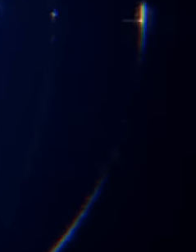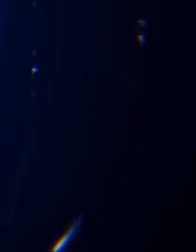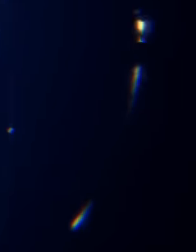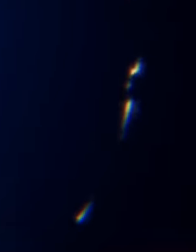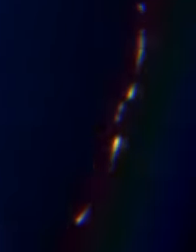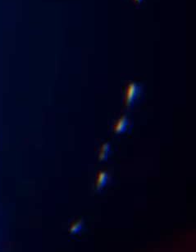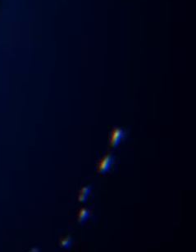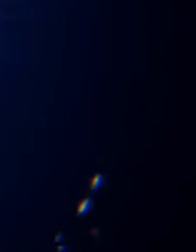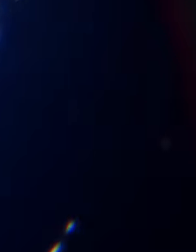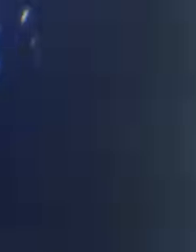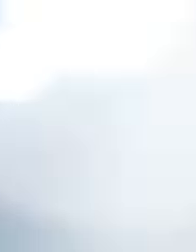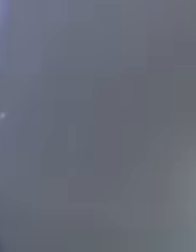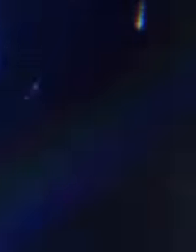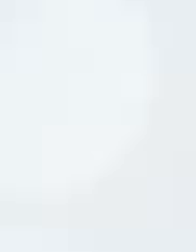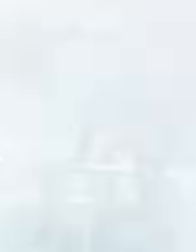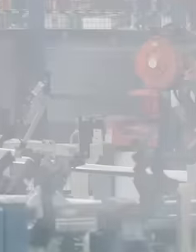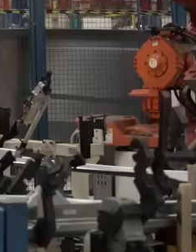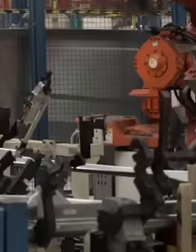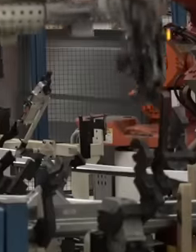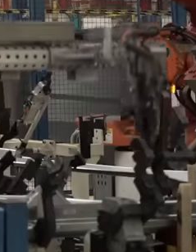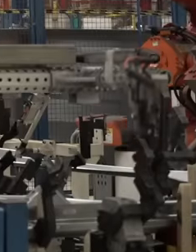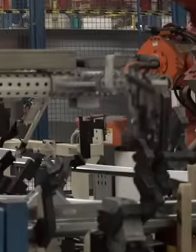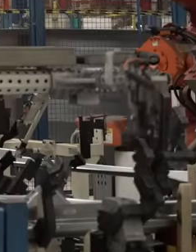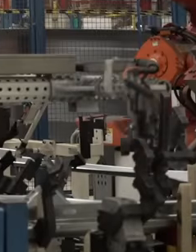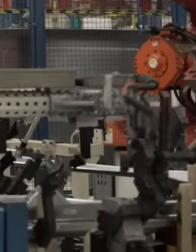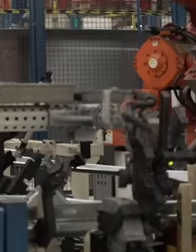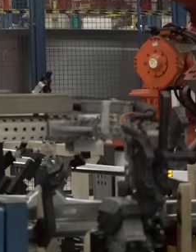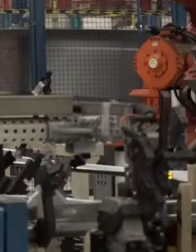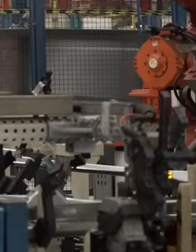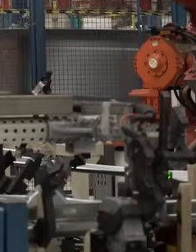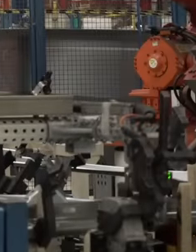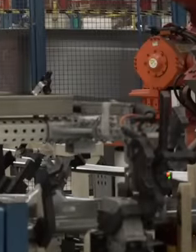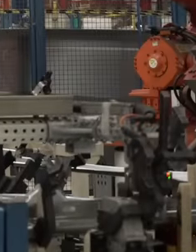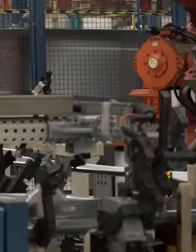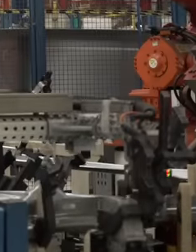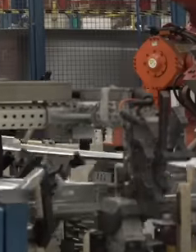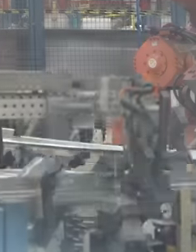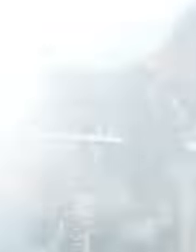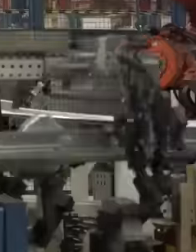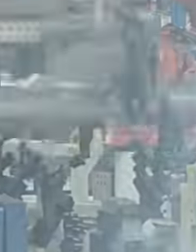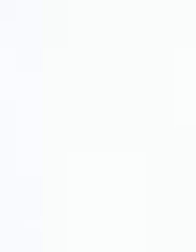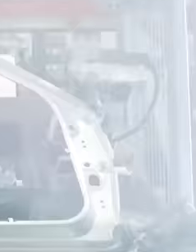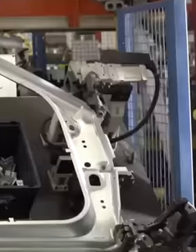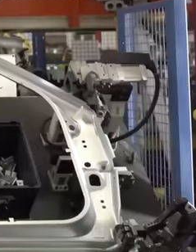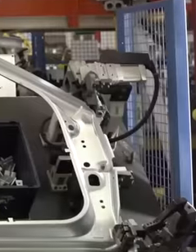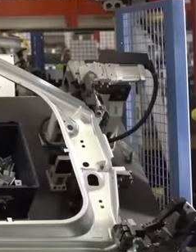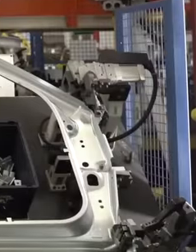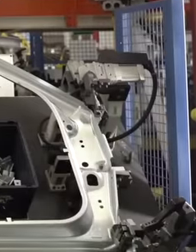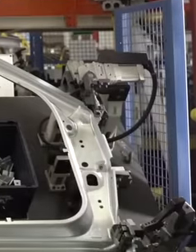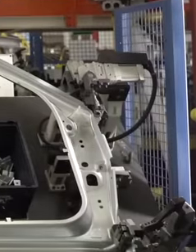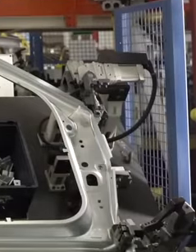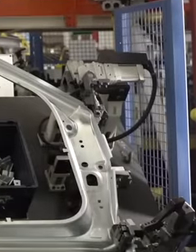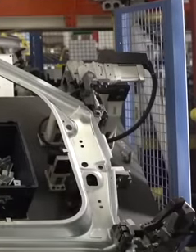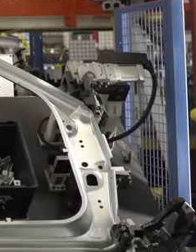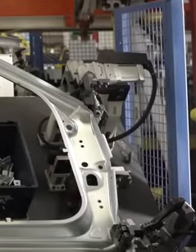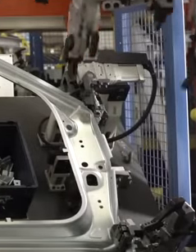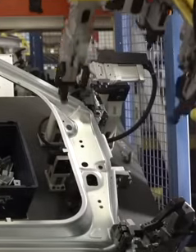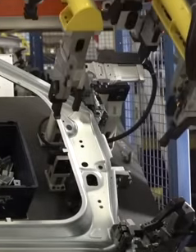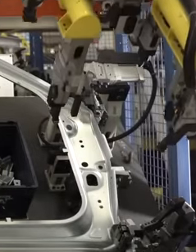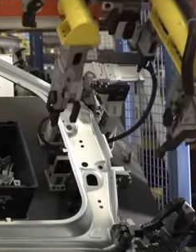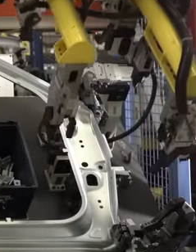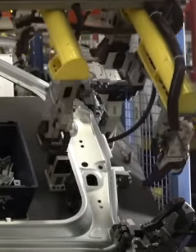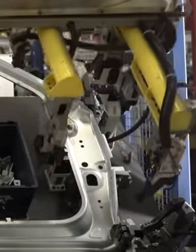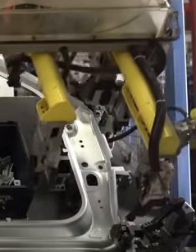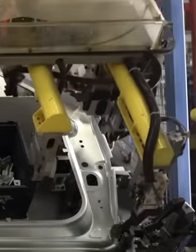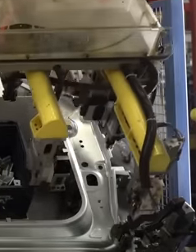uso de litio en México para fabricar en el país autos eléctricos 100%